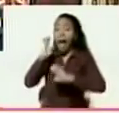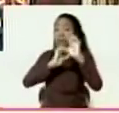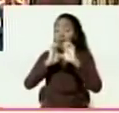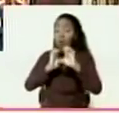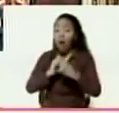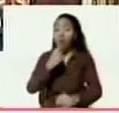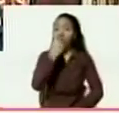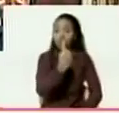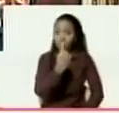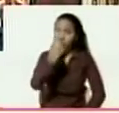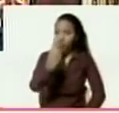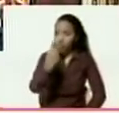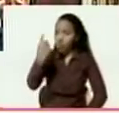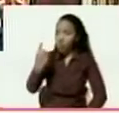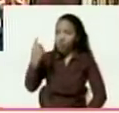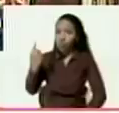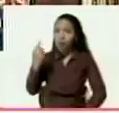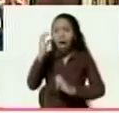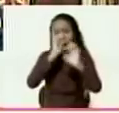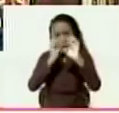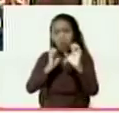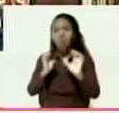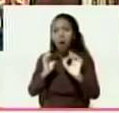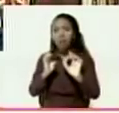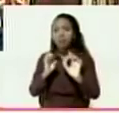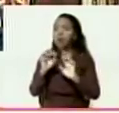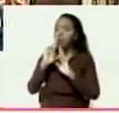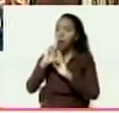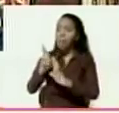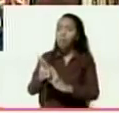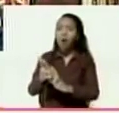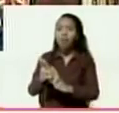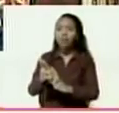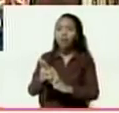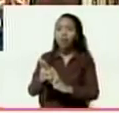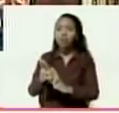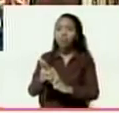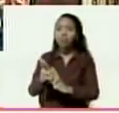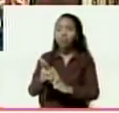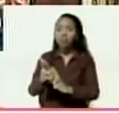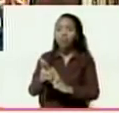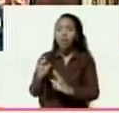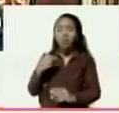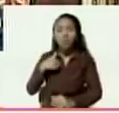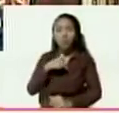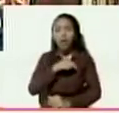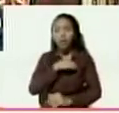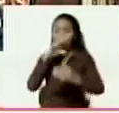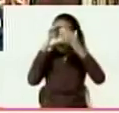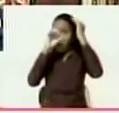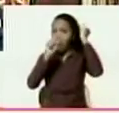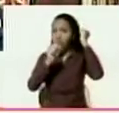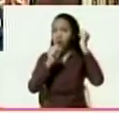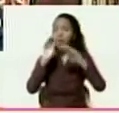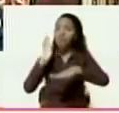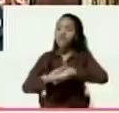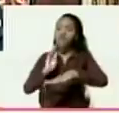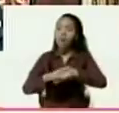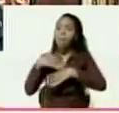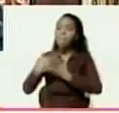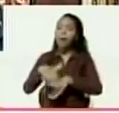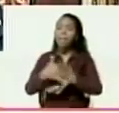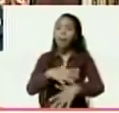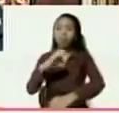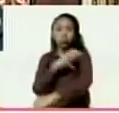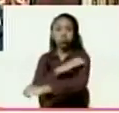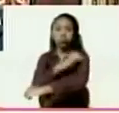uno. Y vamos a evaluar, pues, si nuestra respuesta es que nuestros embajadores convoquen marchas